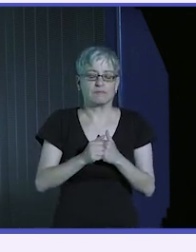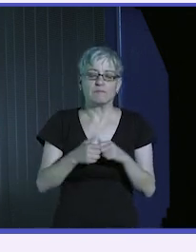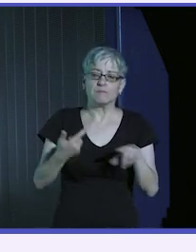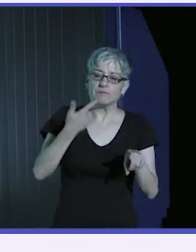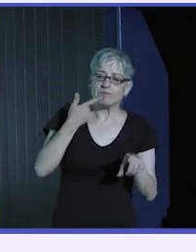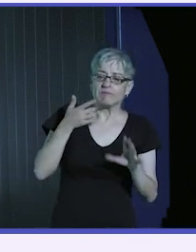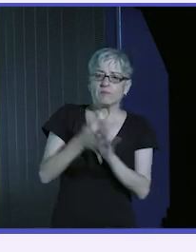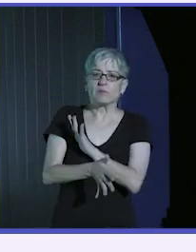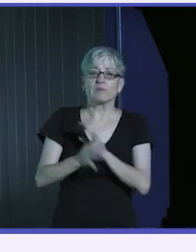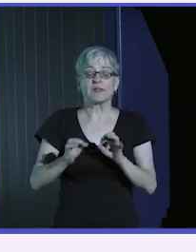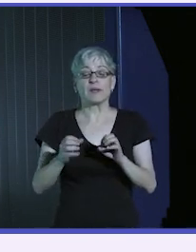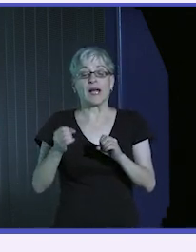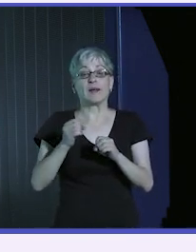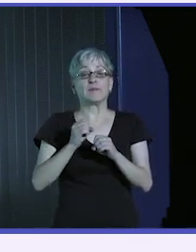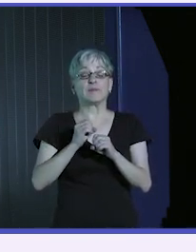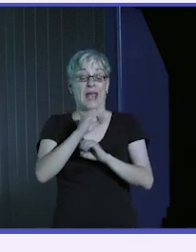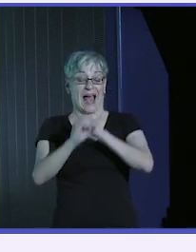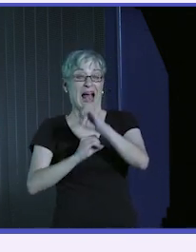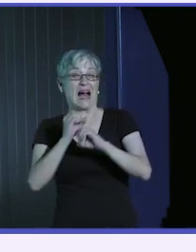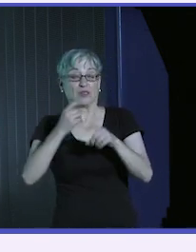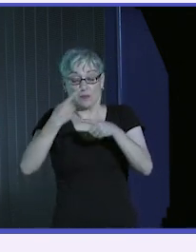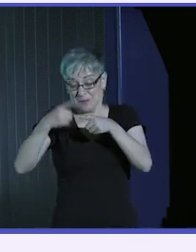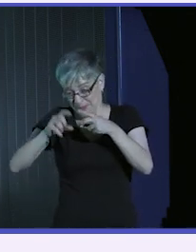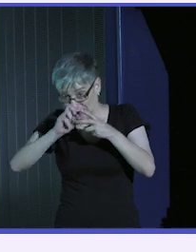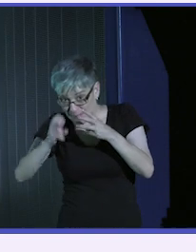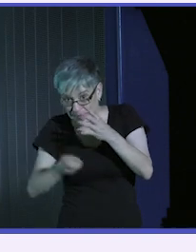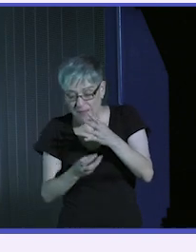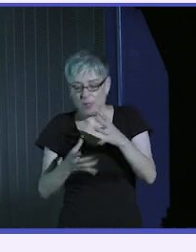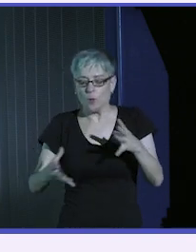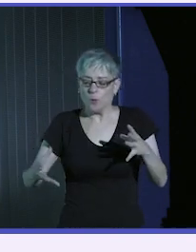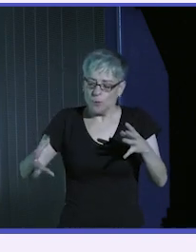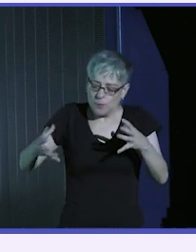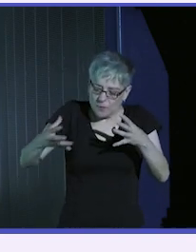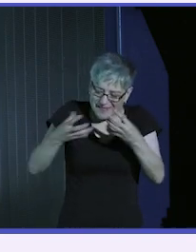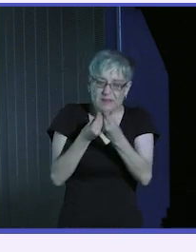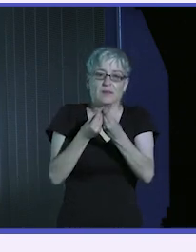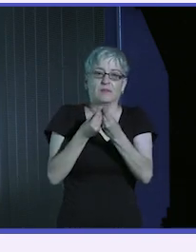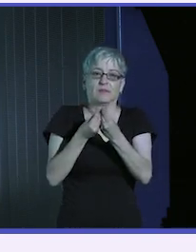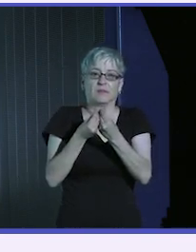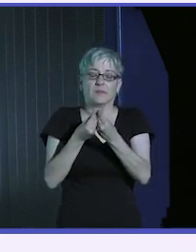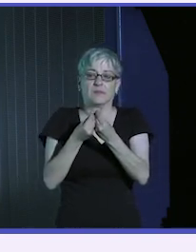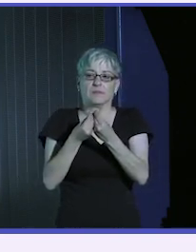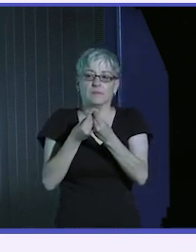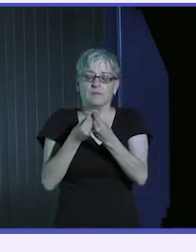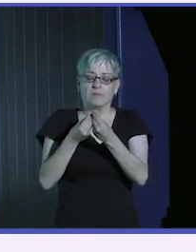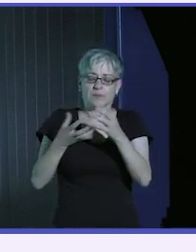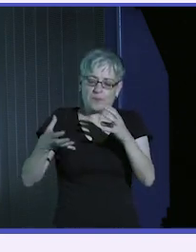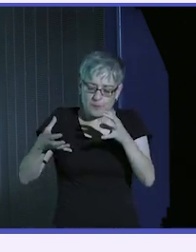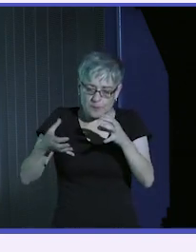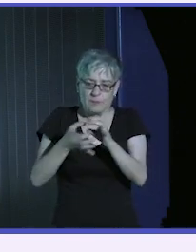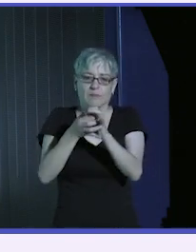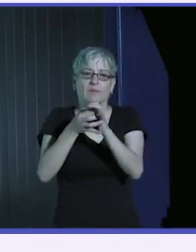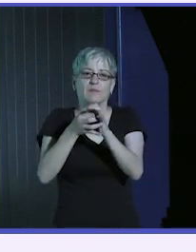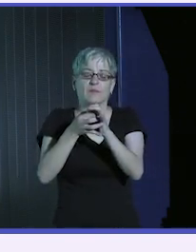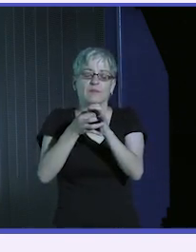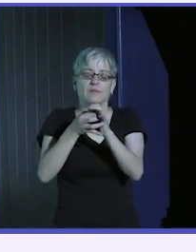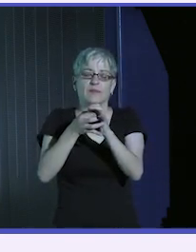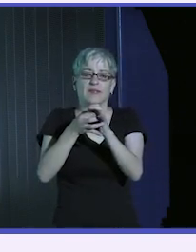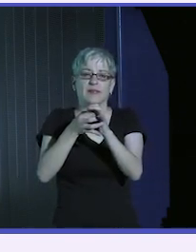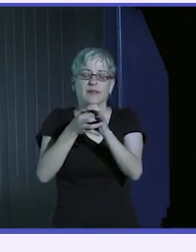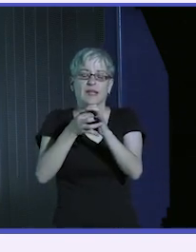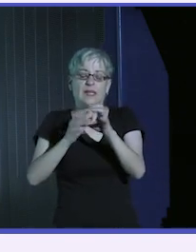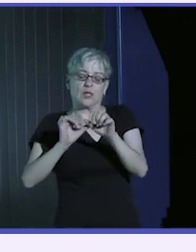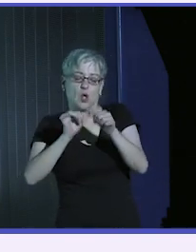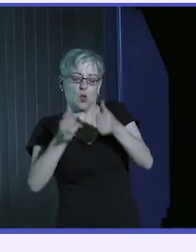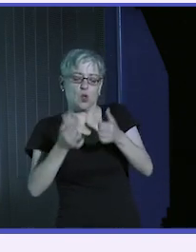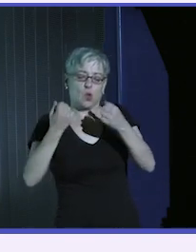combinar diferentes átomos de precisión en un material, juntarlos, apilarlos de manera conjunta, y de esa manera se